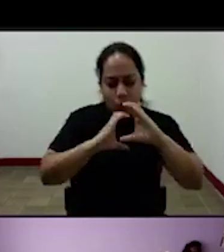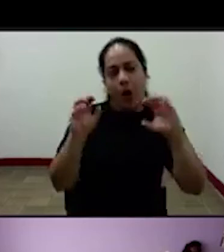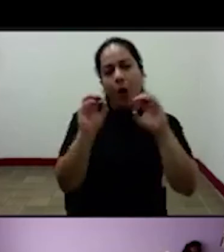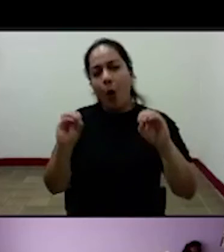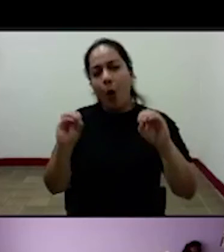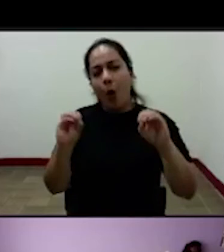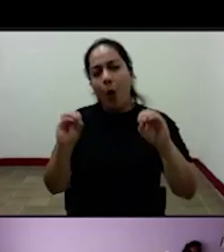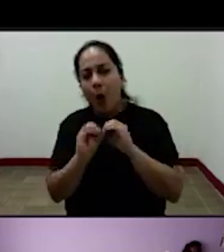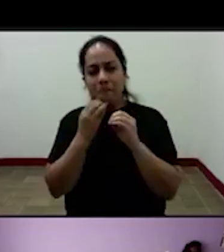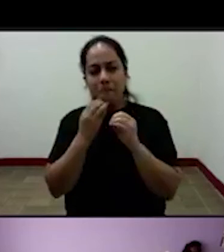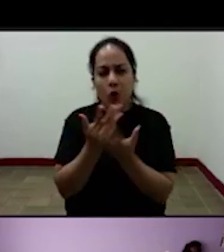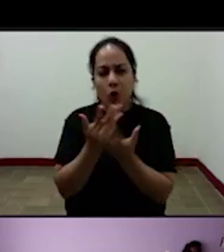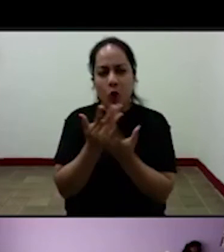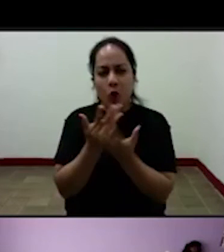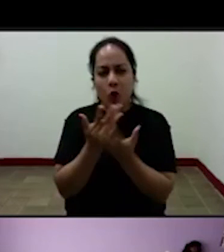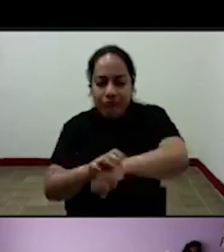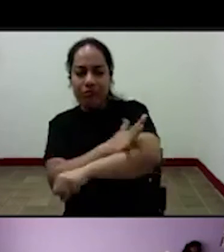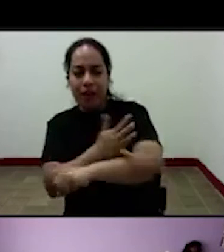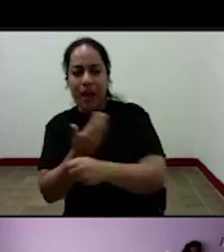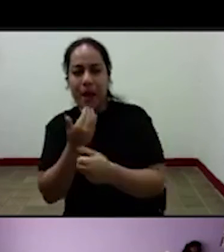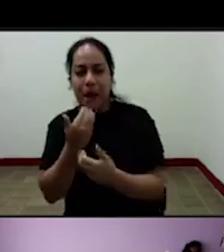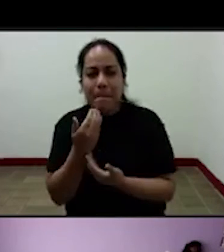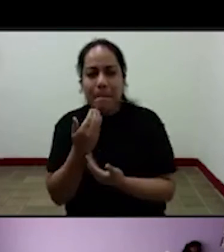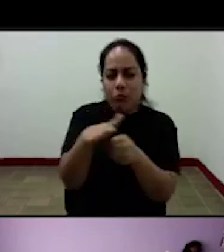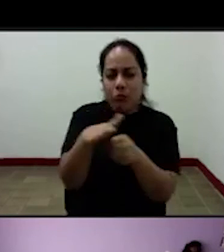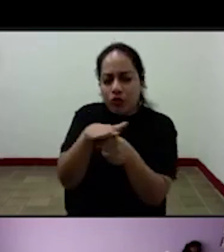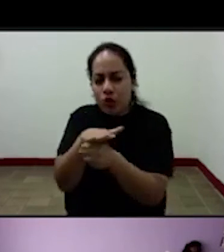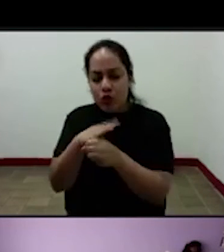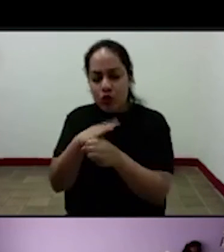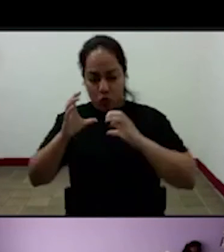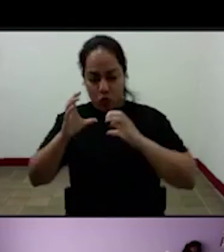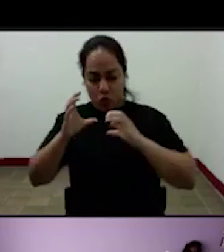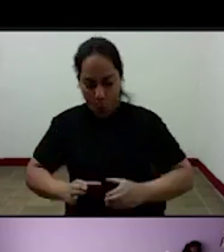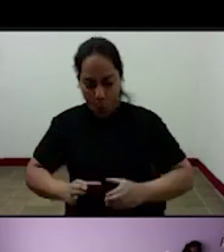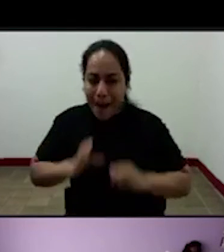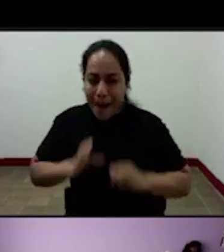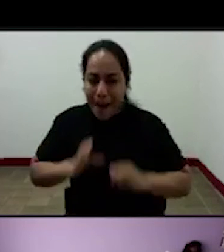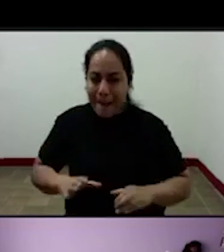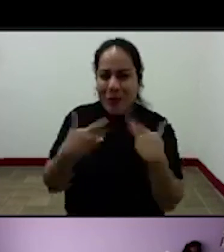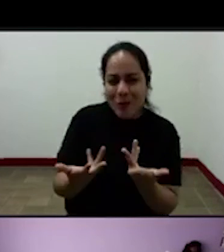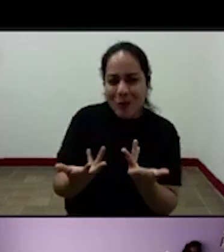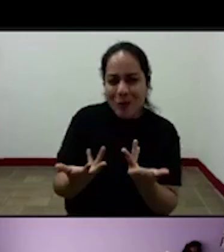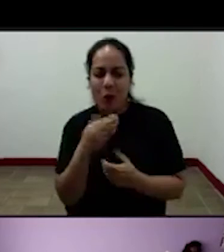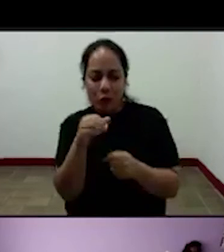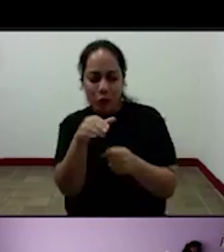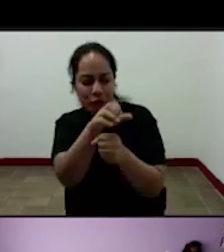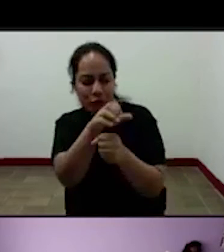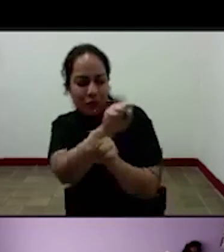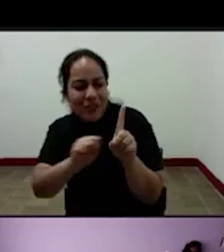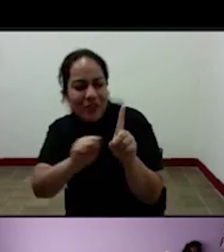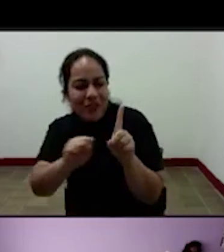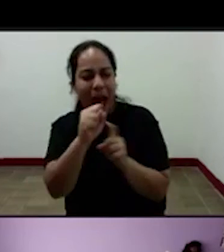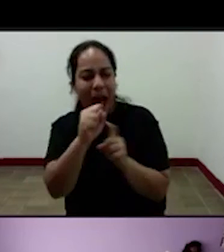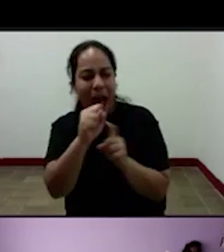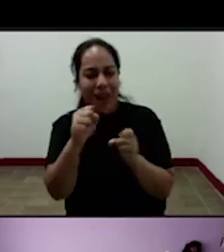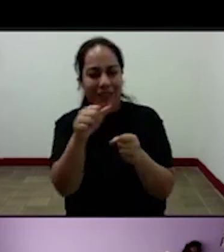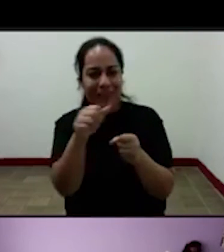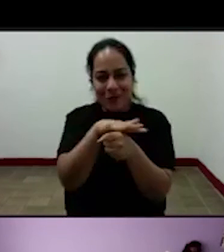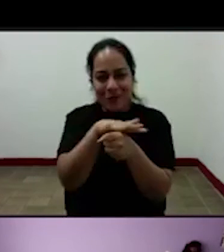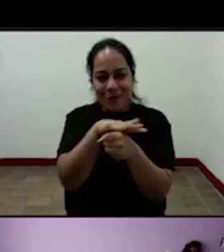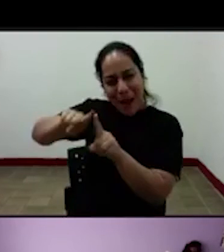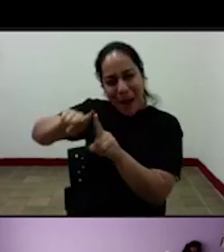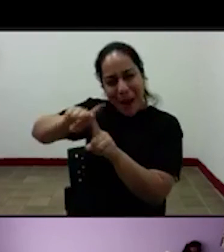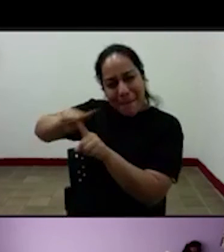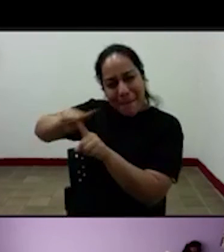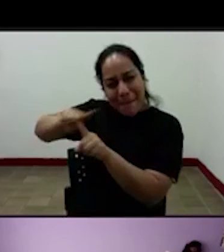dimensiones sensoriales, situación corporal, situación social, que de alguna manera aún